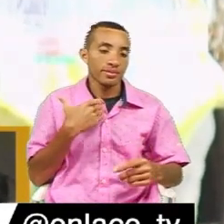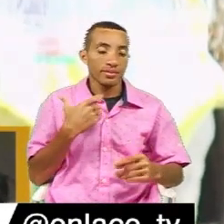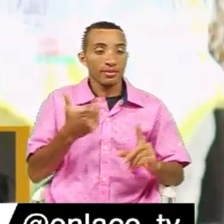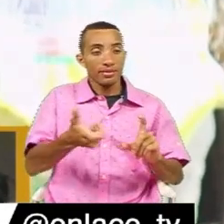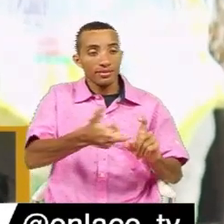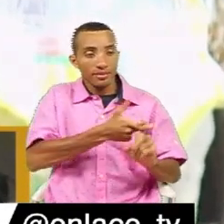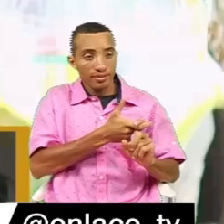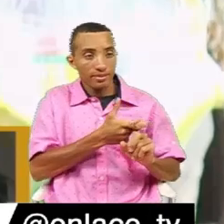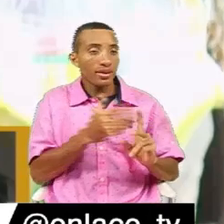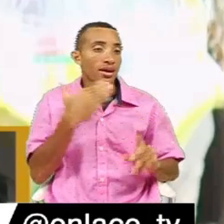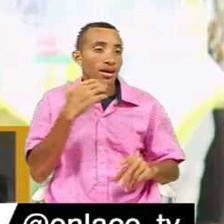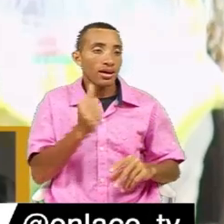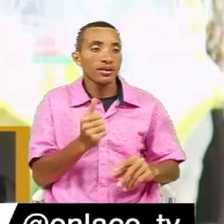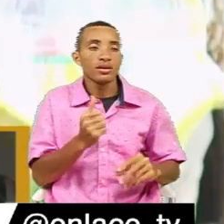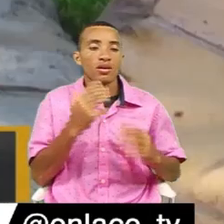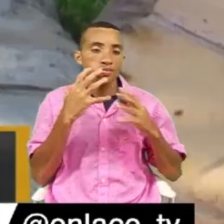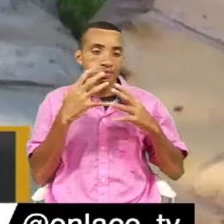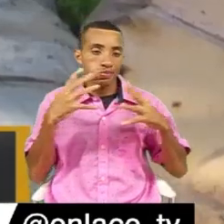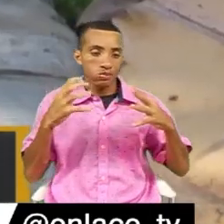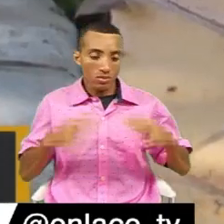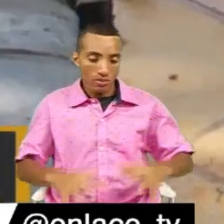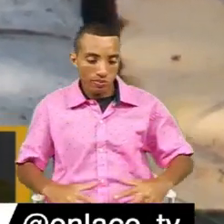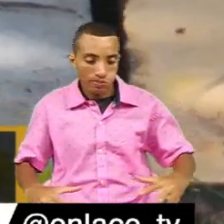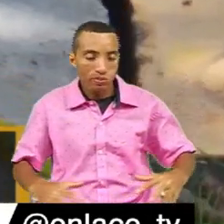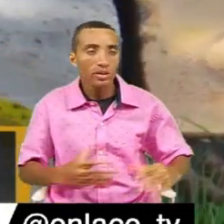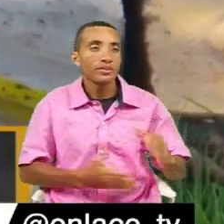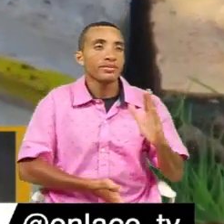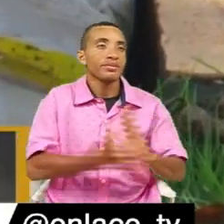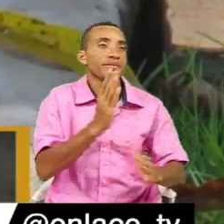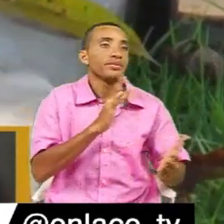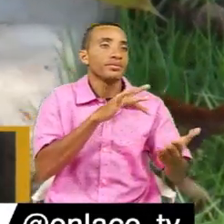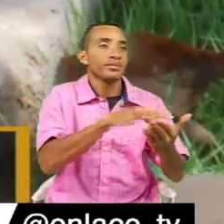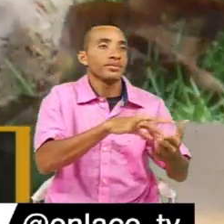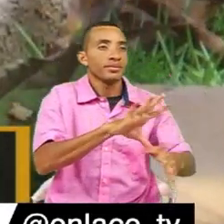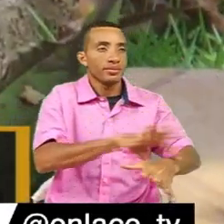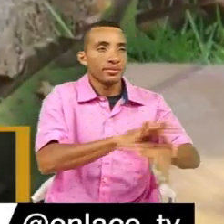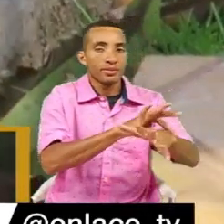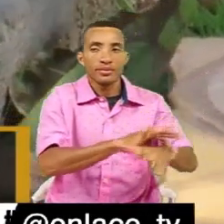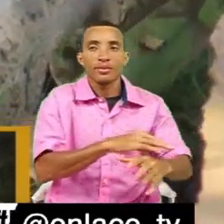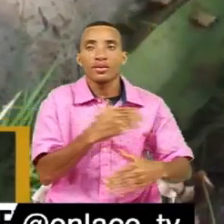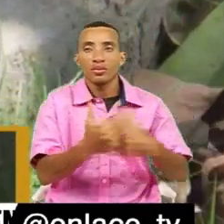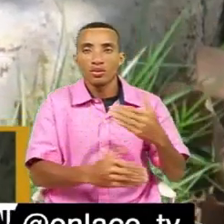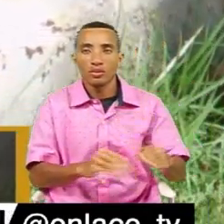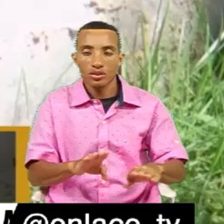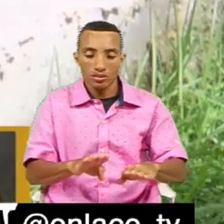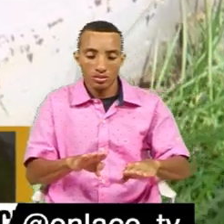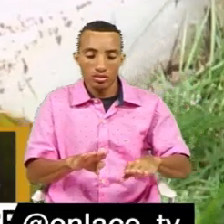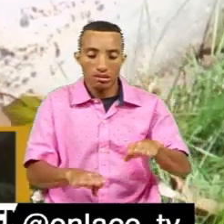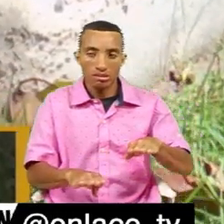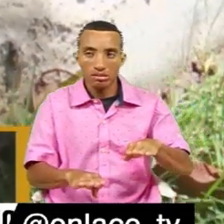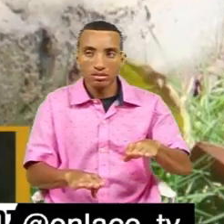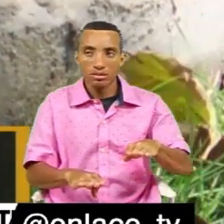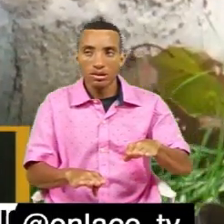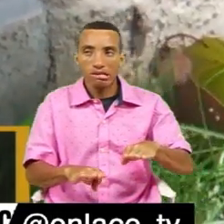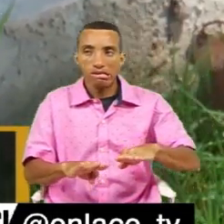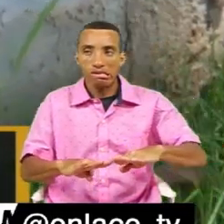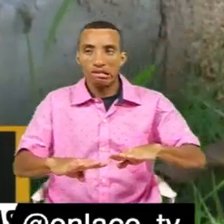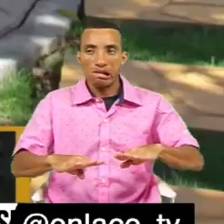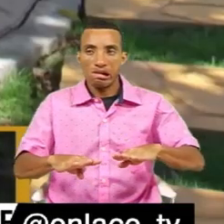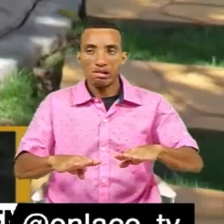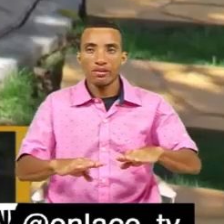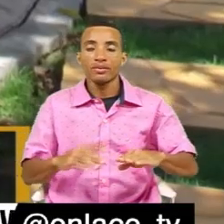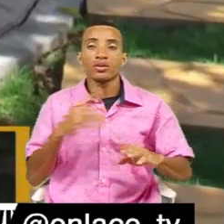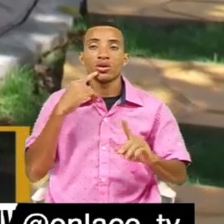todo hinchado, ya tuvo que ir al médico. Varias son las grietas en que ya se han ido formando en el suelo del parque, que aunque hace más de un mes fue